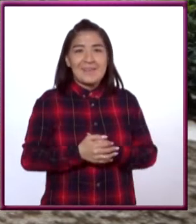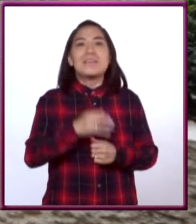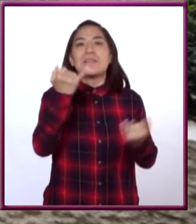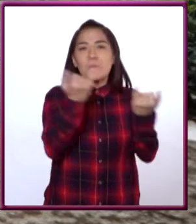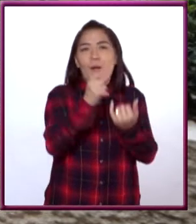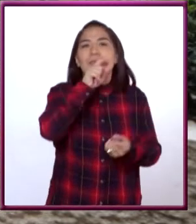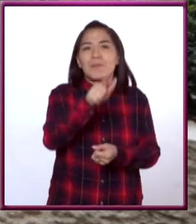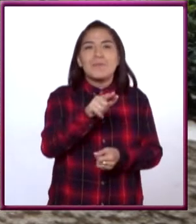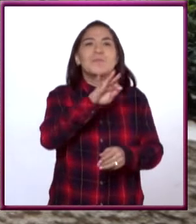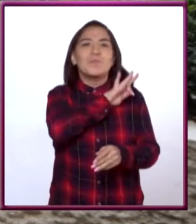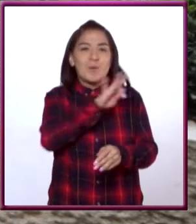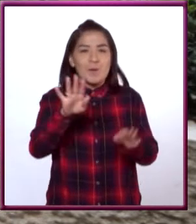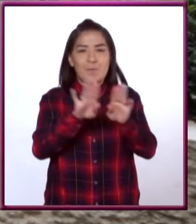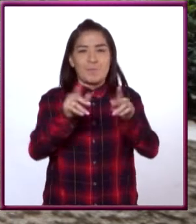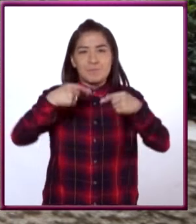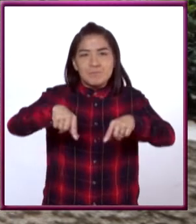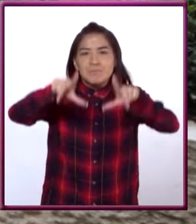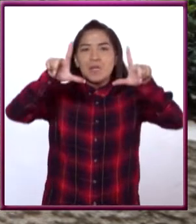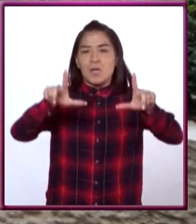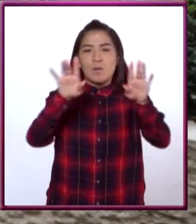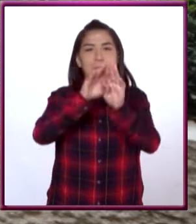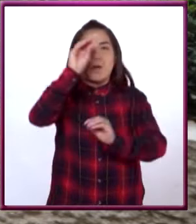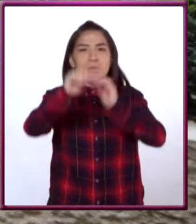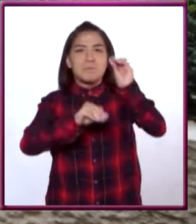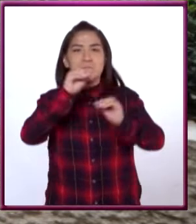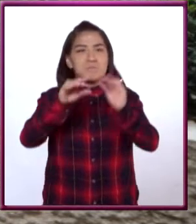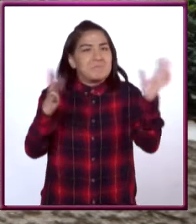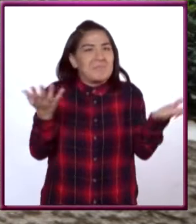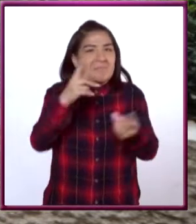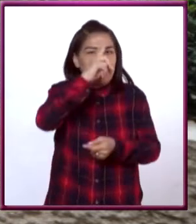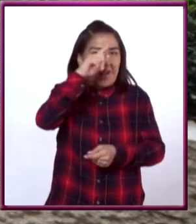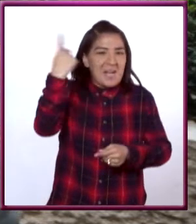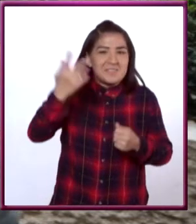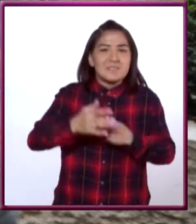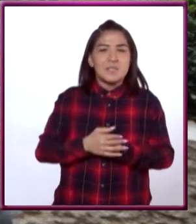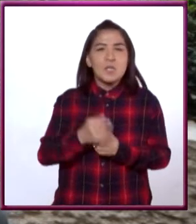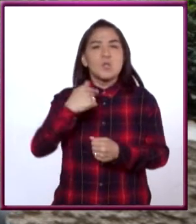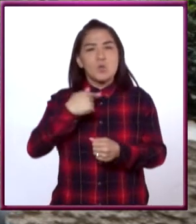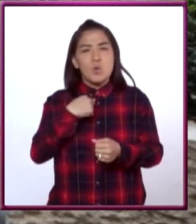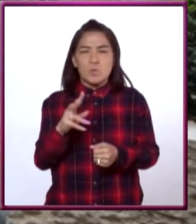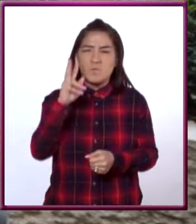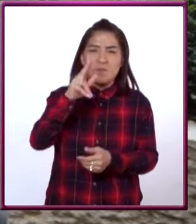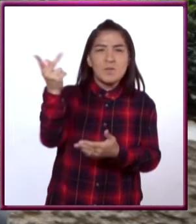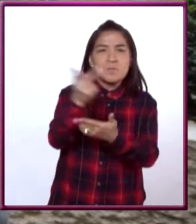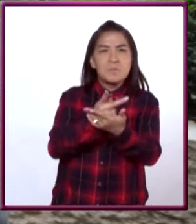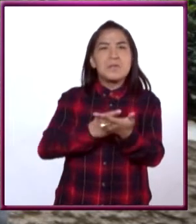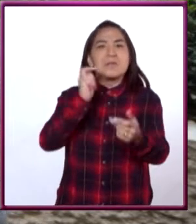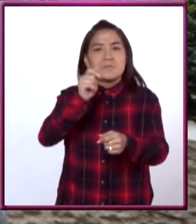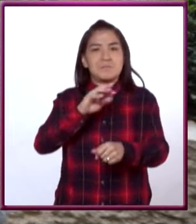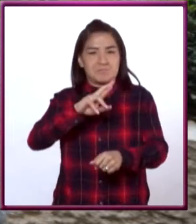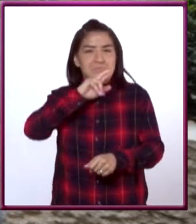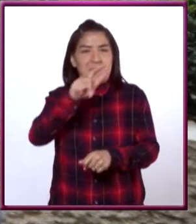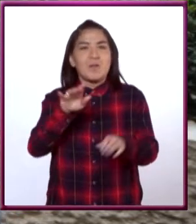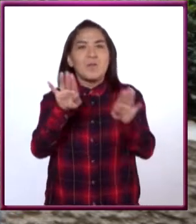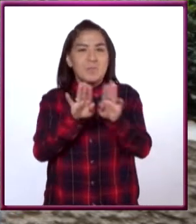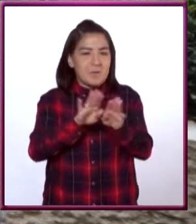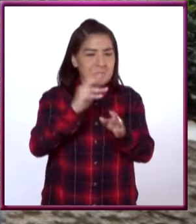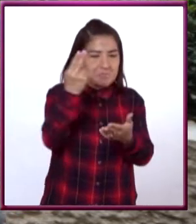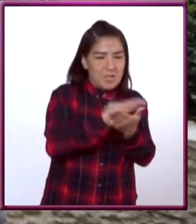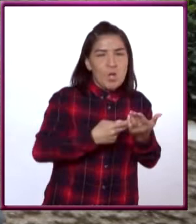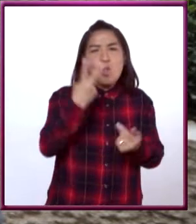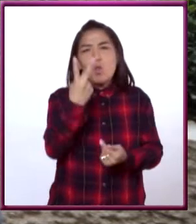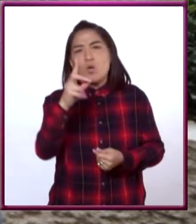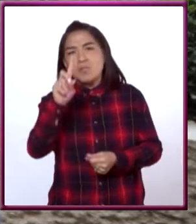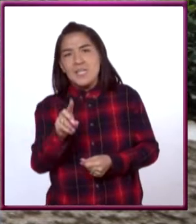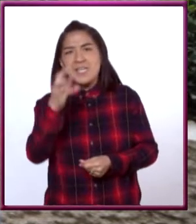Además, se pueden mejorar en pantallas sin necesidad de generarlos físicamente. Yo veo que los programas son amigables, se pueden dibujar en 2D